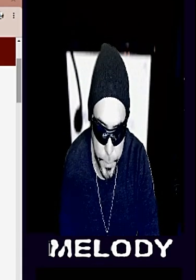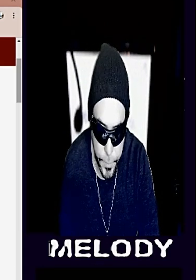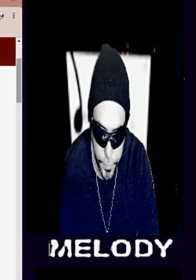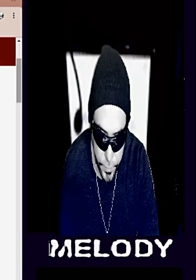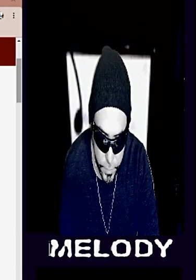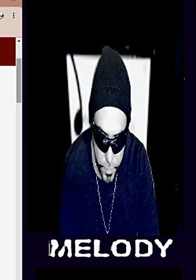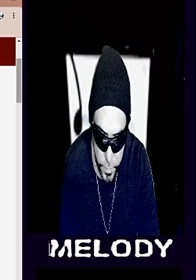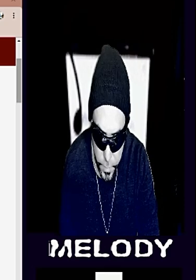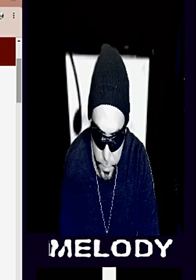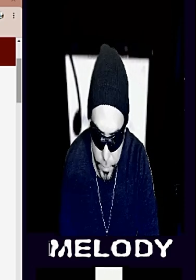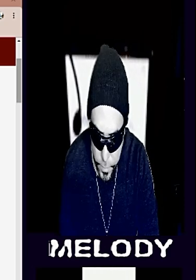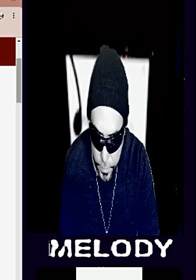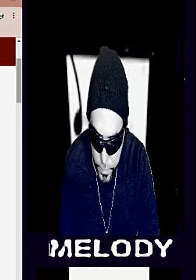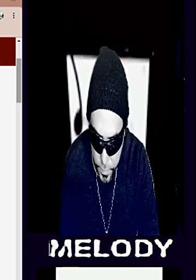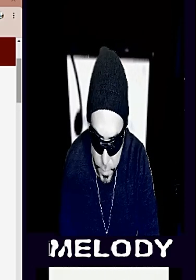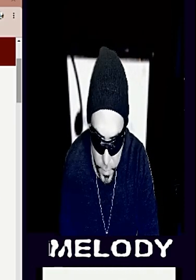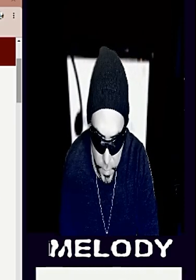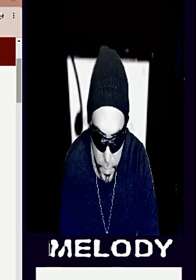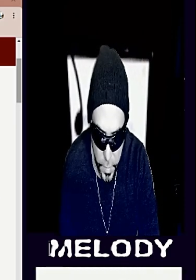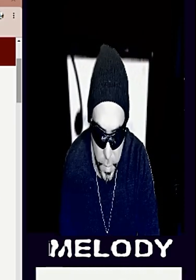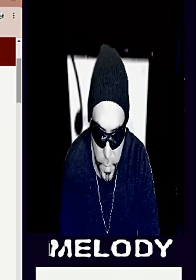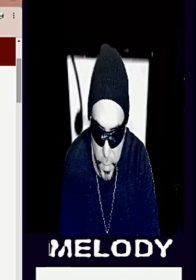Cancún.